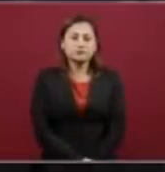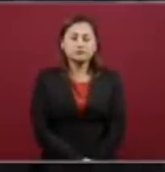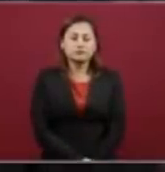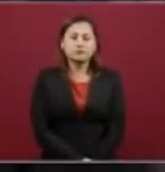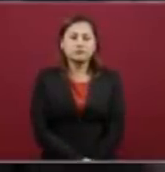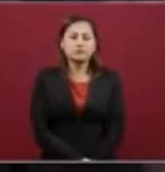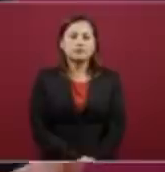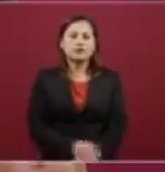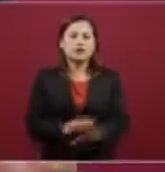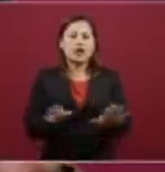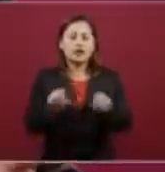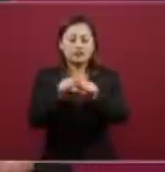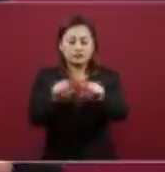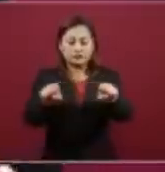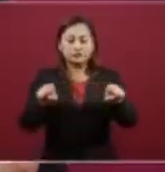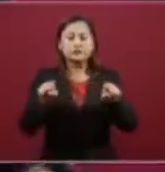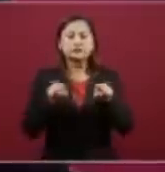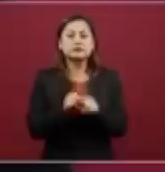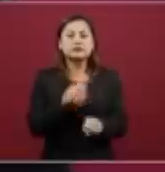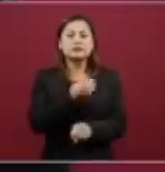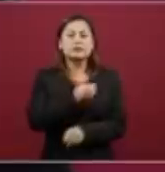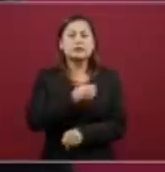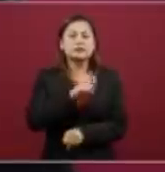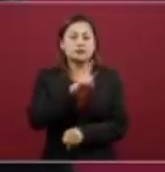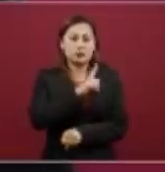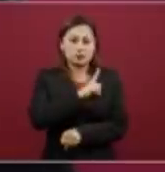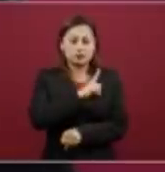todo el sistema de salud pública a los estados,